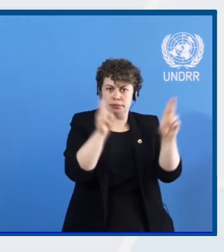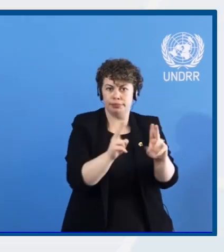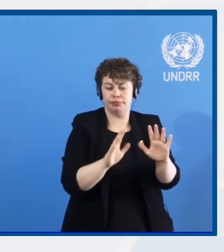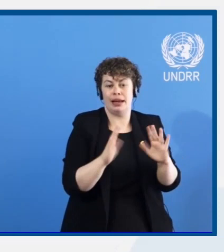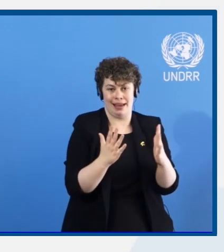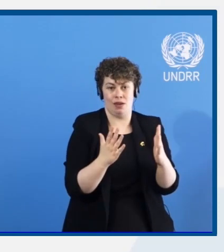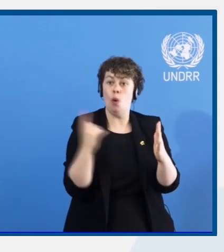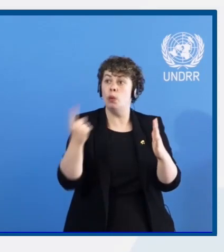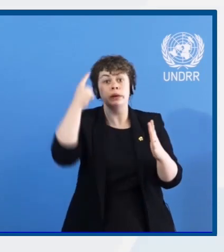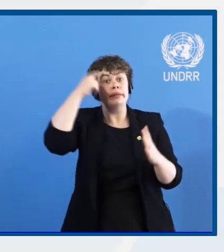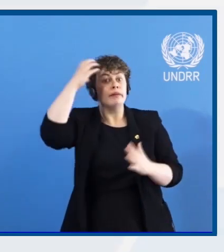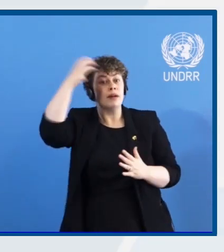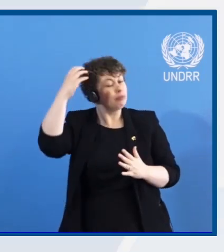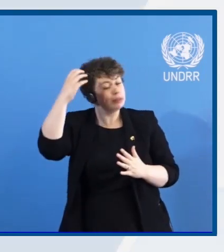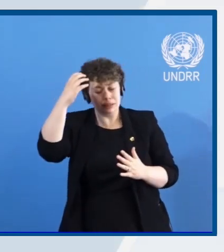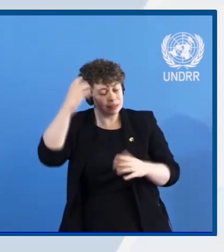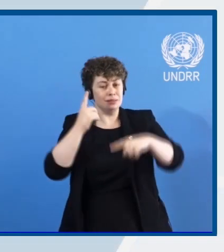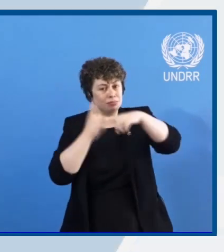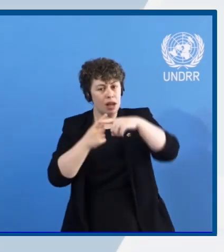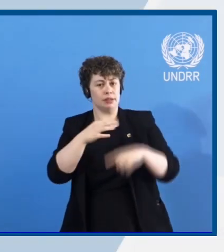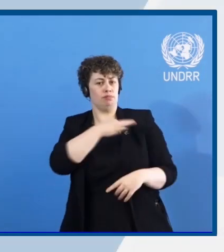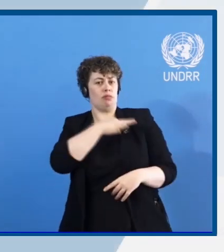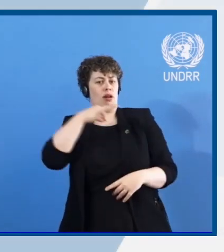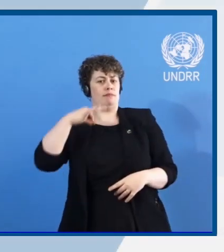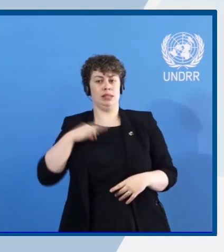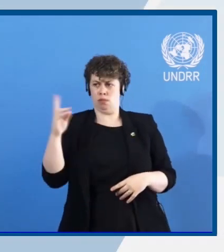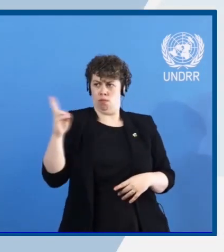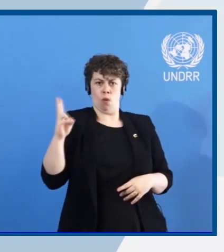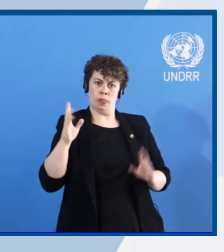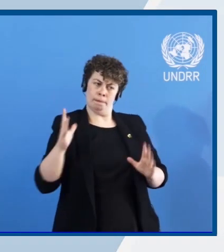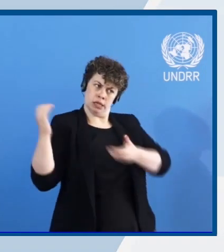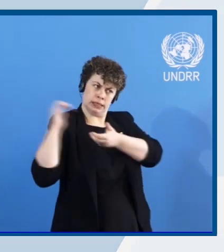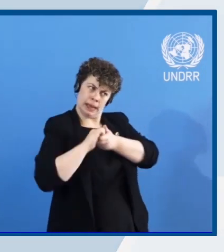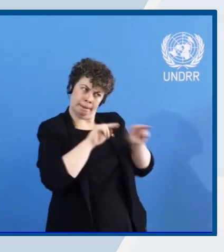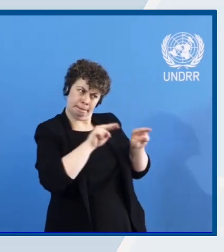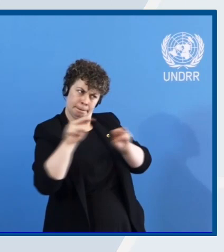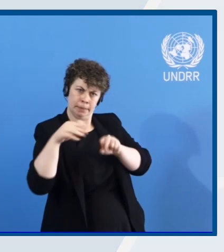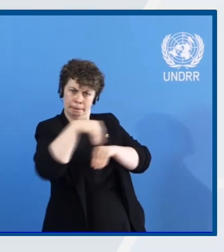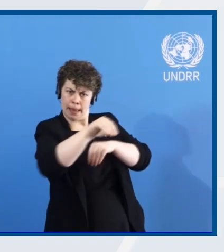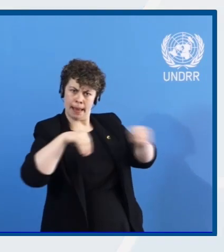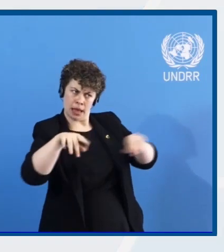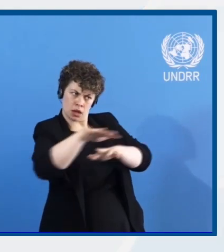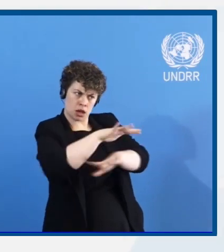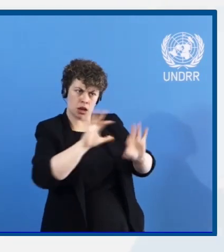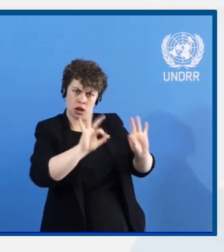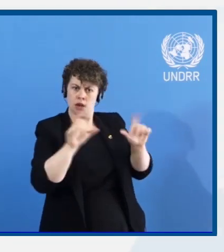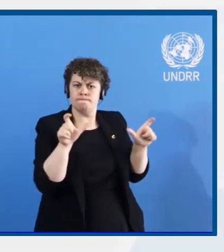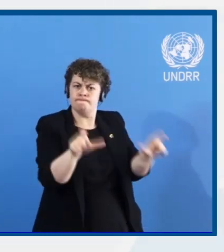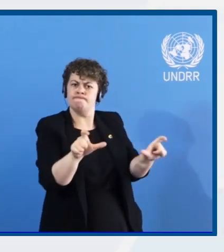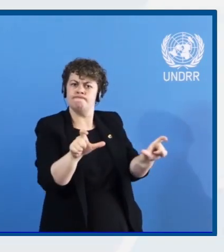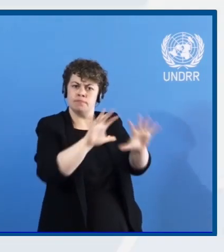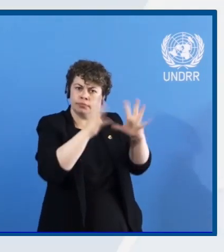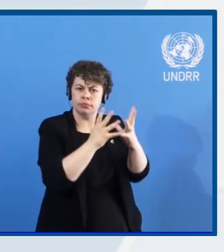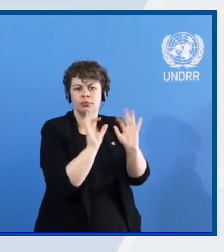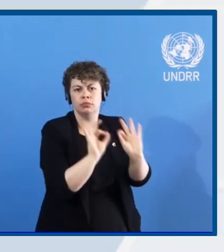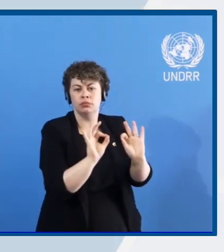Lo que sucede es que todo debería confluir hacia propósitos comunes, y ahí es donde la función planificadora